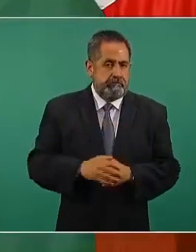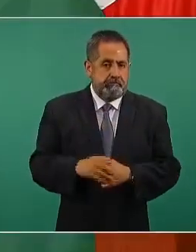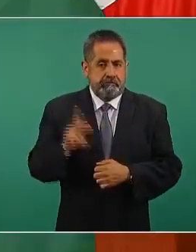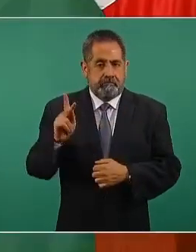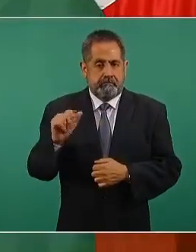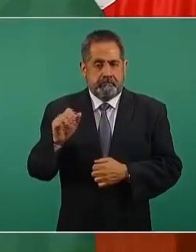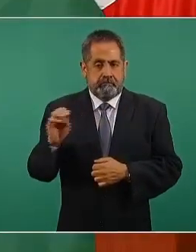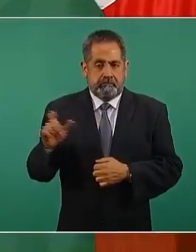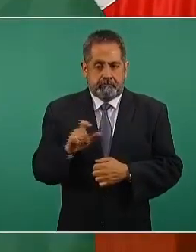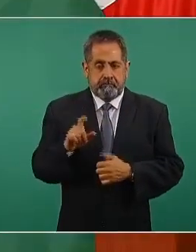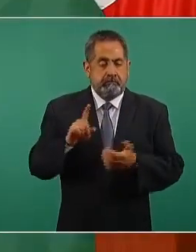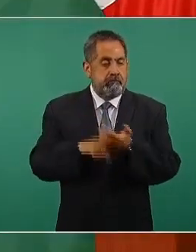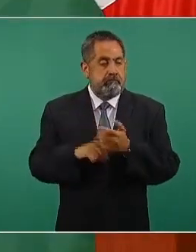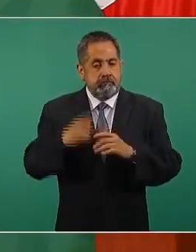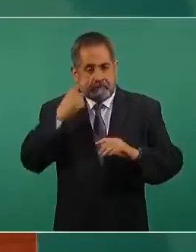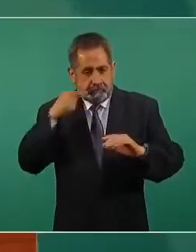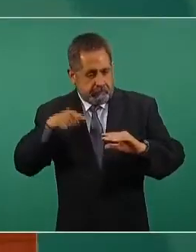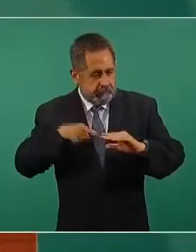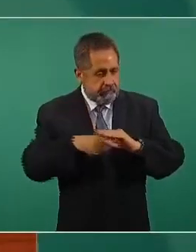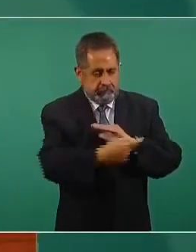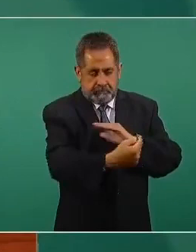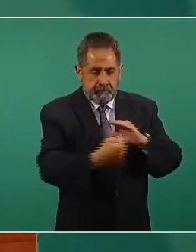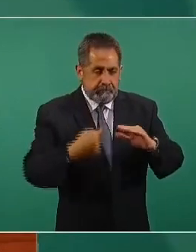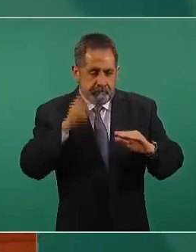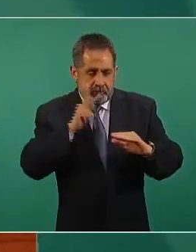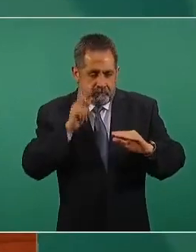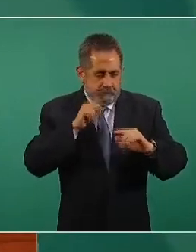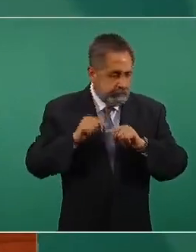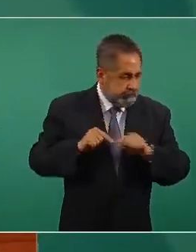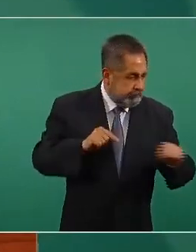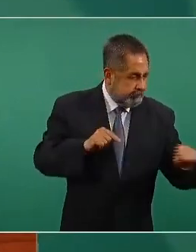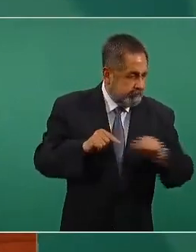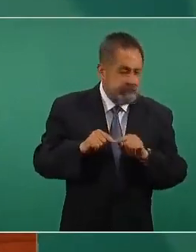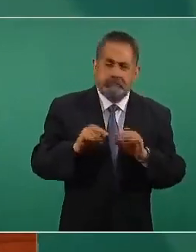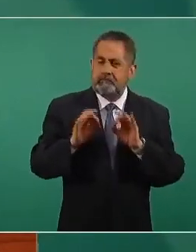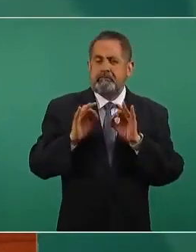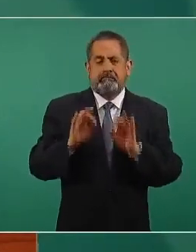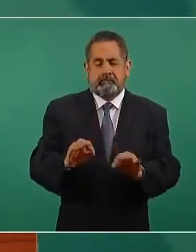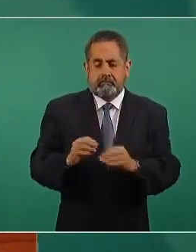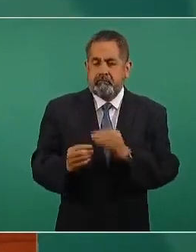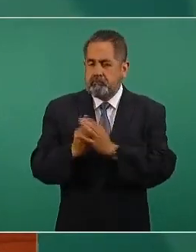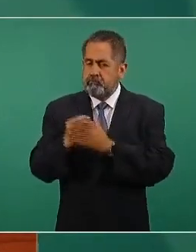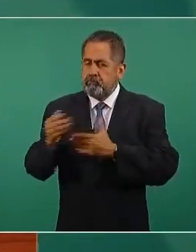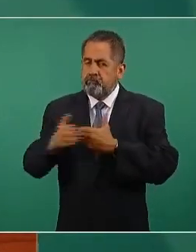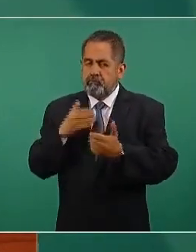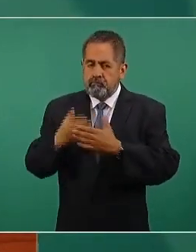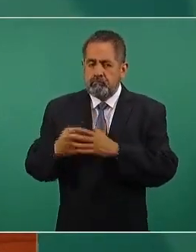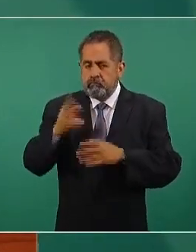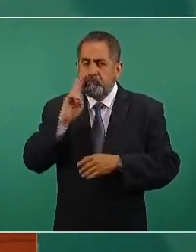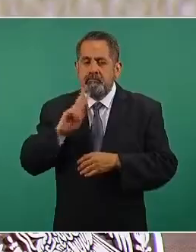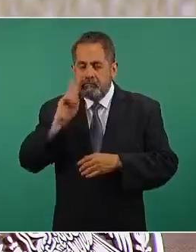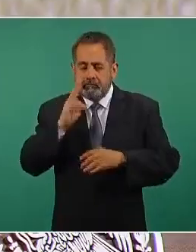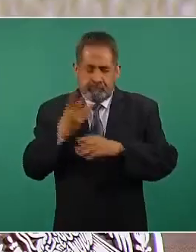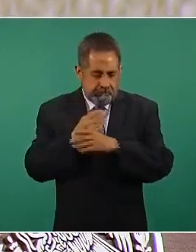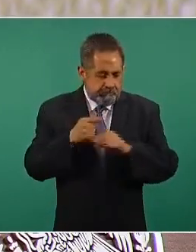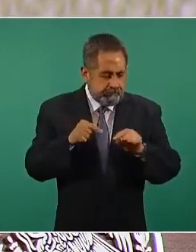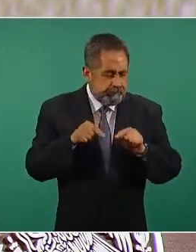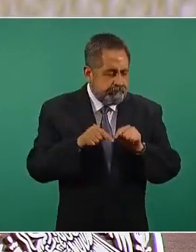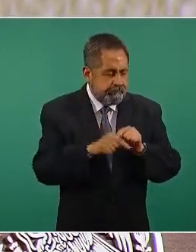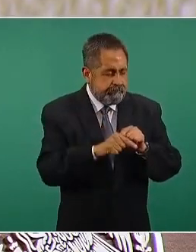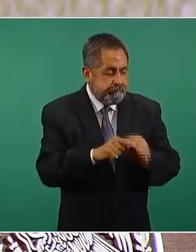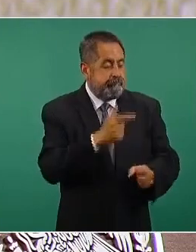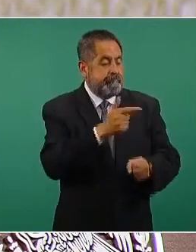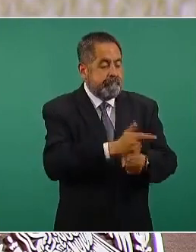envió a través del ducto un instrumento para su inspección. Esta tecnología permitirá la revisión y, en su caso,